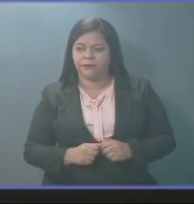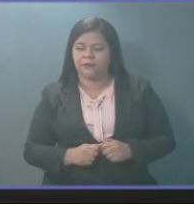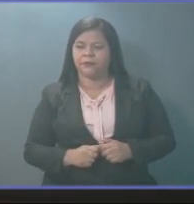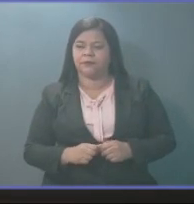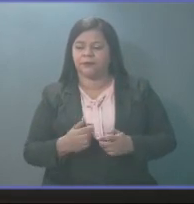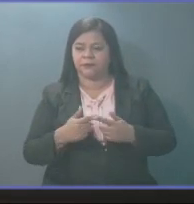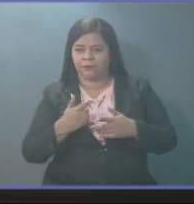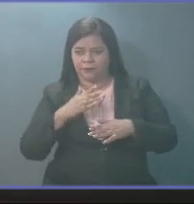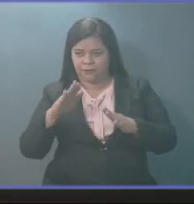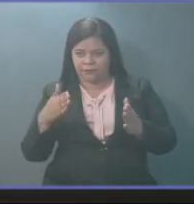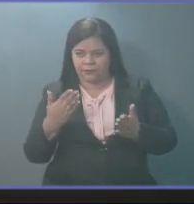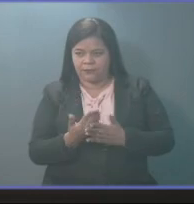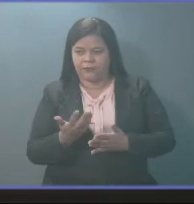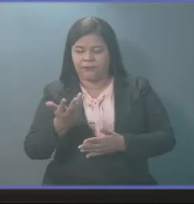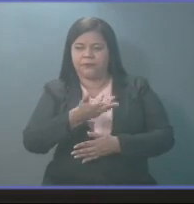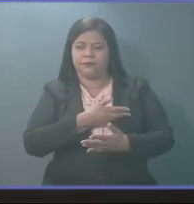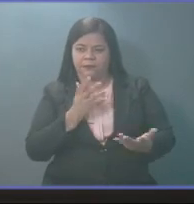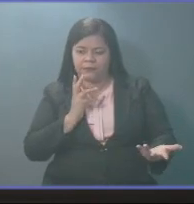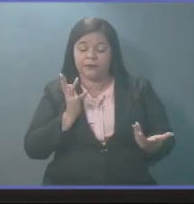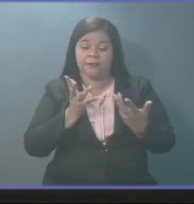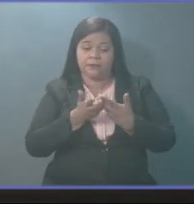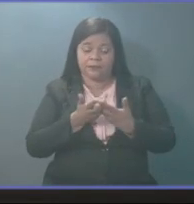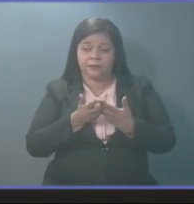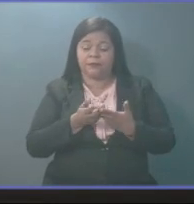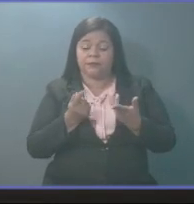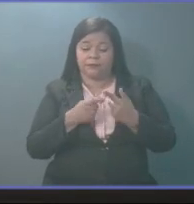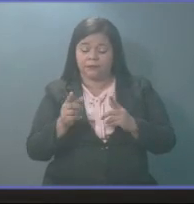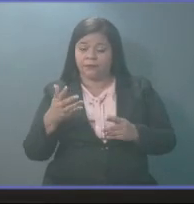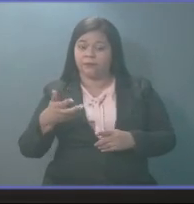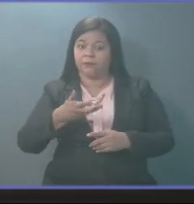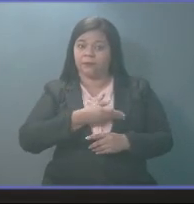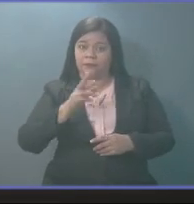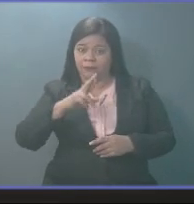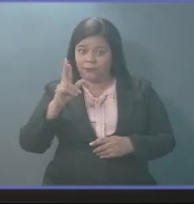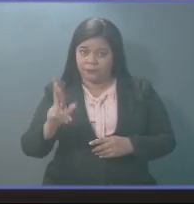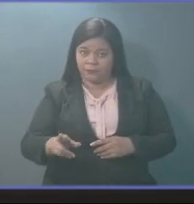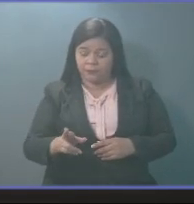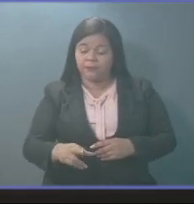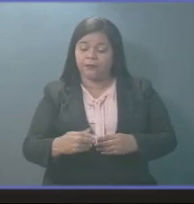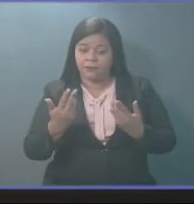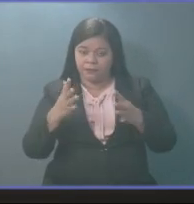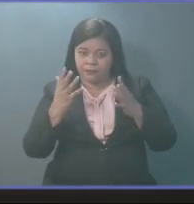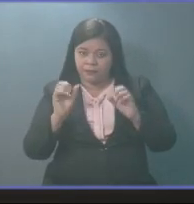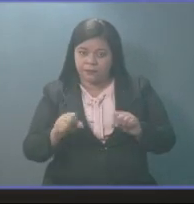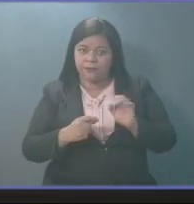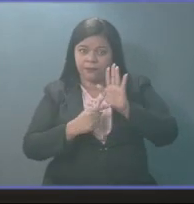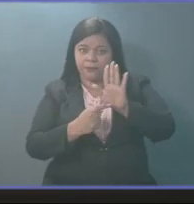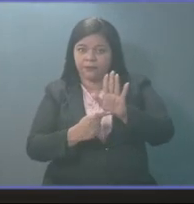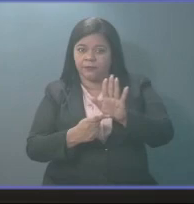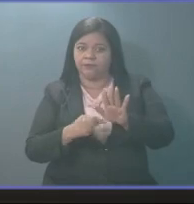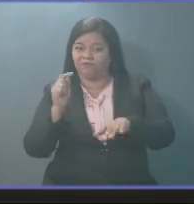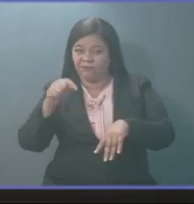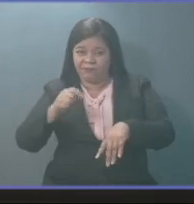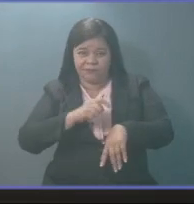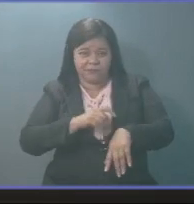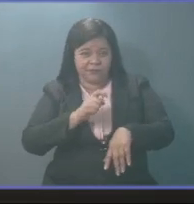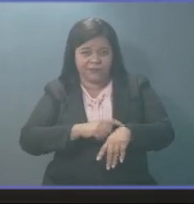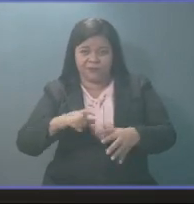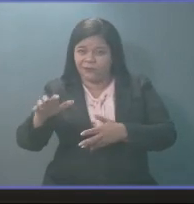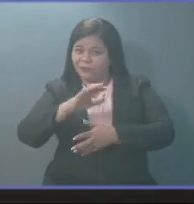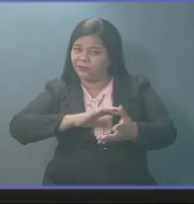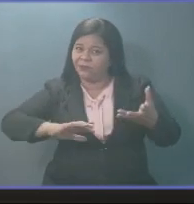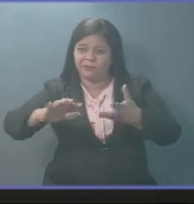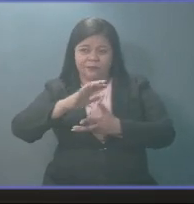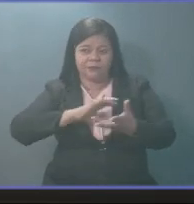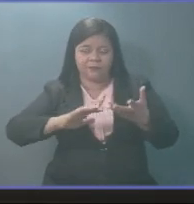más acuciosos, porque la realidad está demostrando también que en medio del desorden,